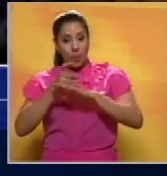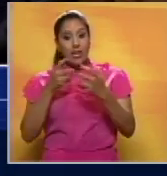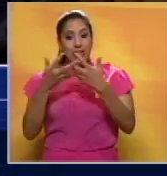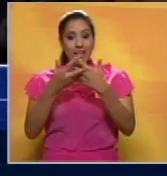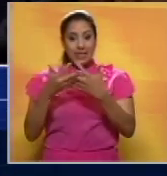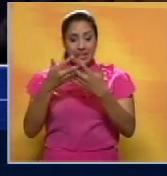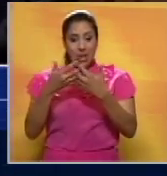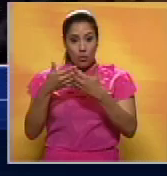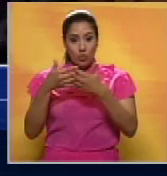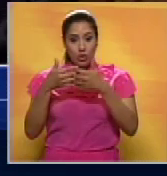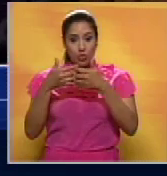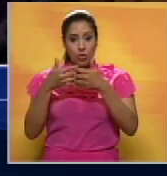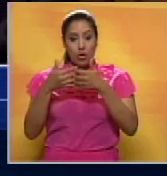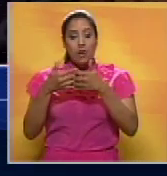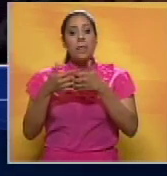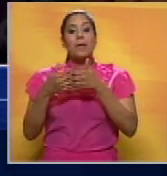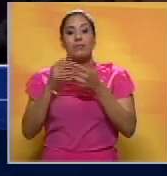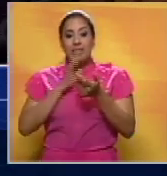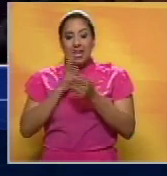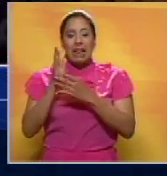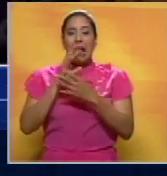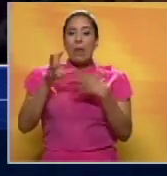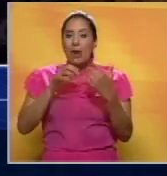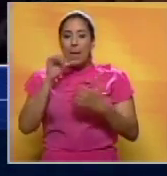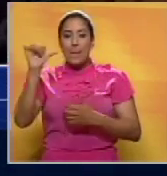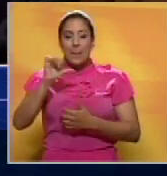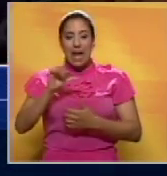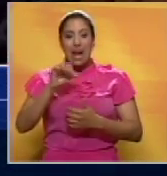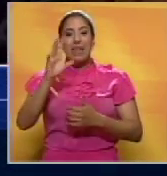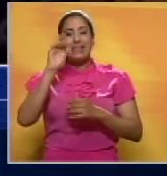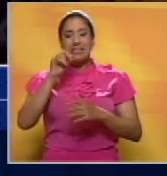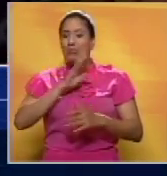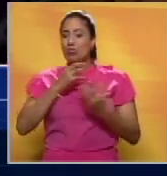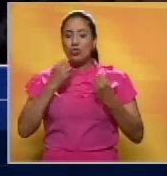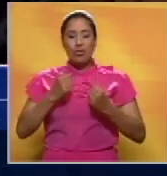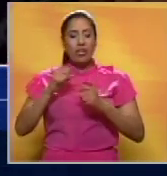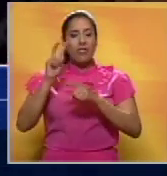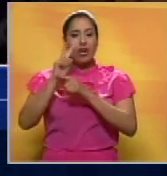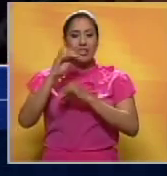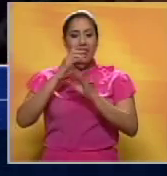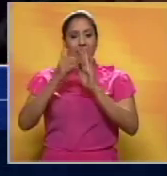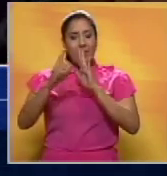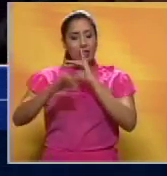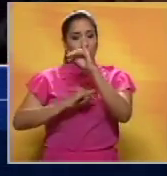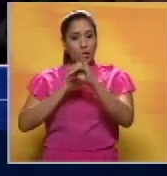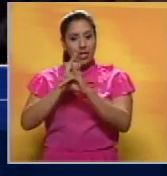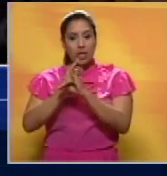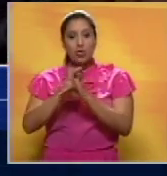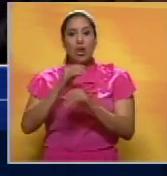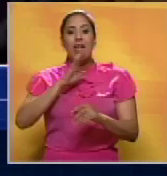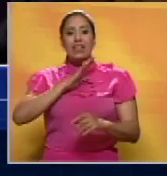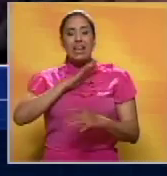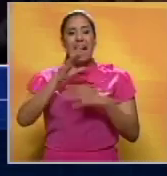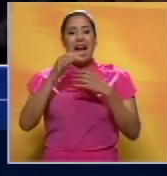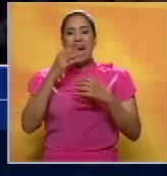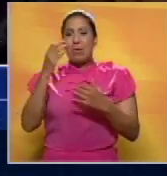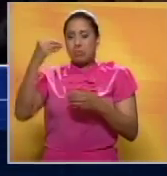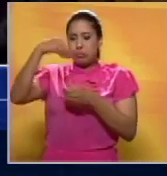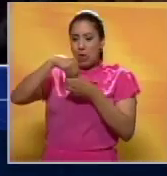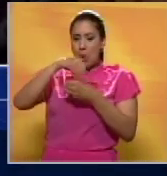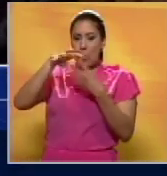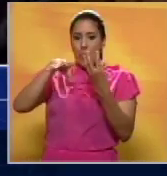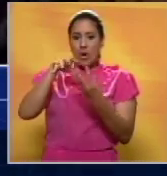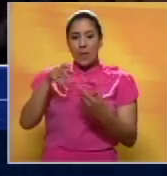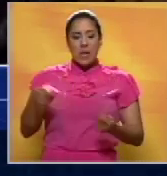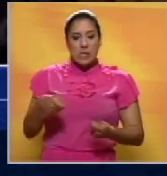Estados Unidos de Norteamérica, que desmedidamente y en franca violación del derecho internacional ha asumido una acción injerencista,